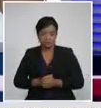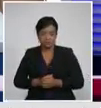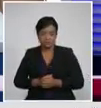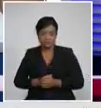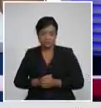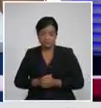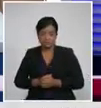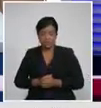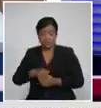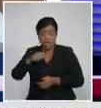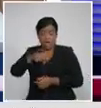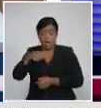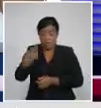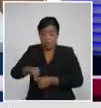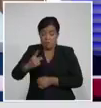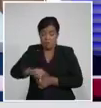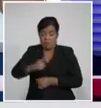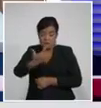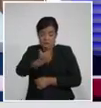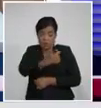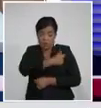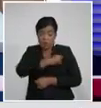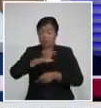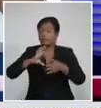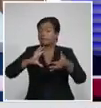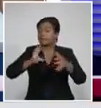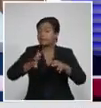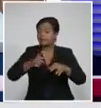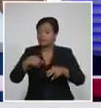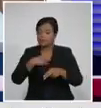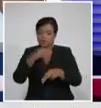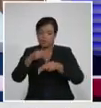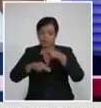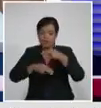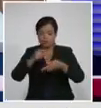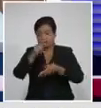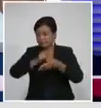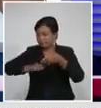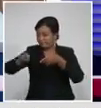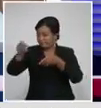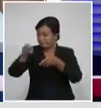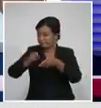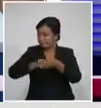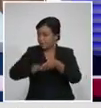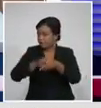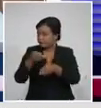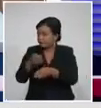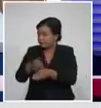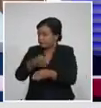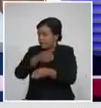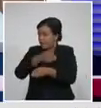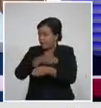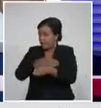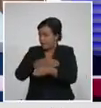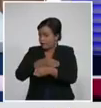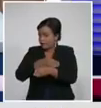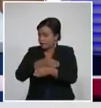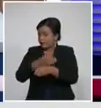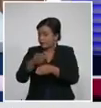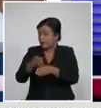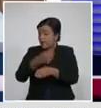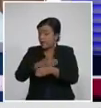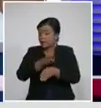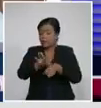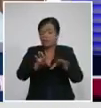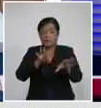este ensayo de vacuna que es tan complejo, se hace una estratificación previa a la aleatorización.